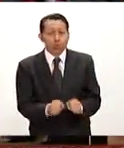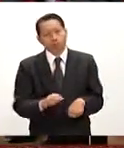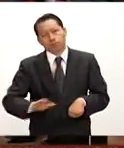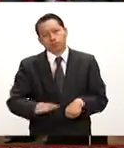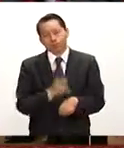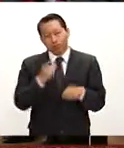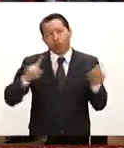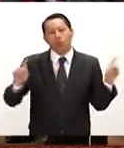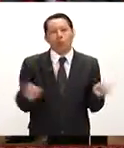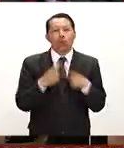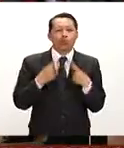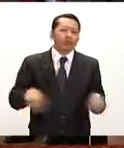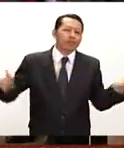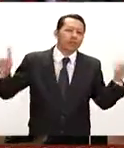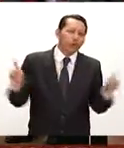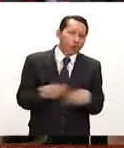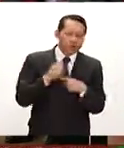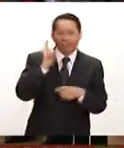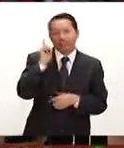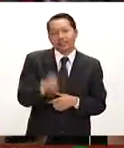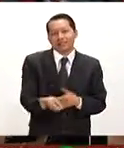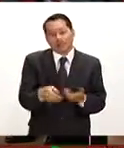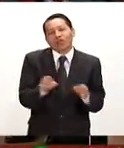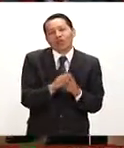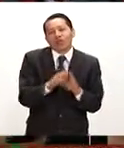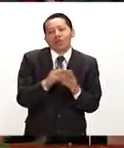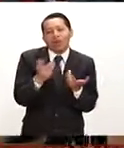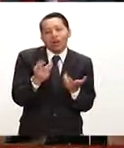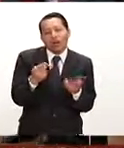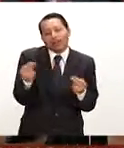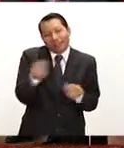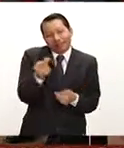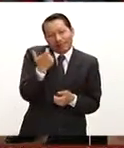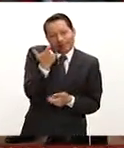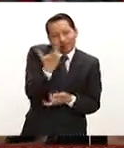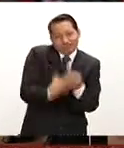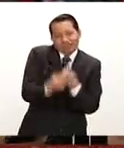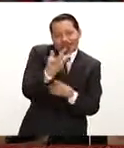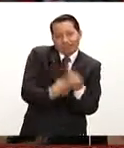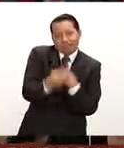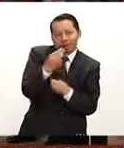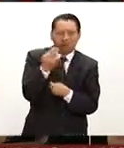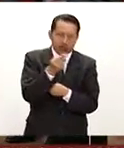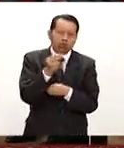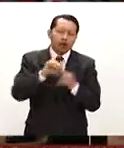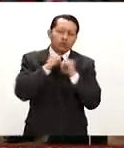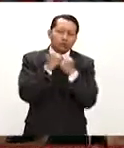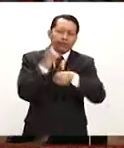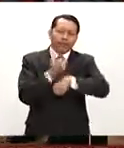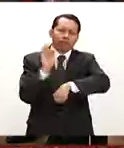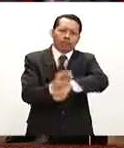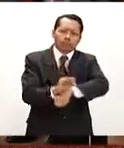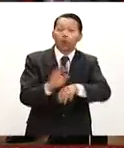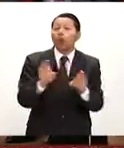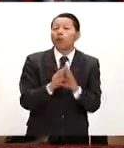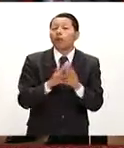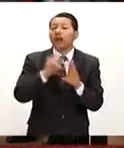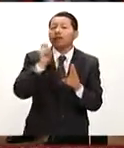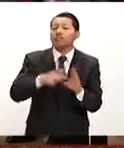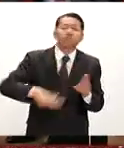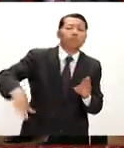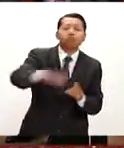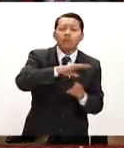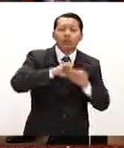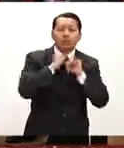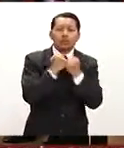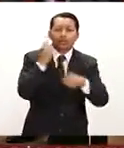músicos no viven del aire, ¿verdad? Sí, claro. Hay que hacer arte que lo necesita la sociedad. Claro, claro, muy importante. Sí. Nos define como sociedad.